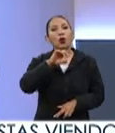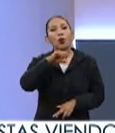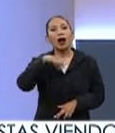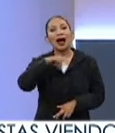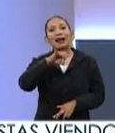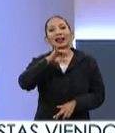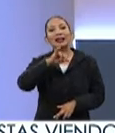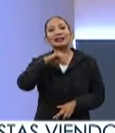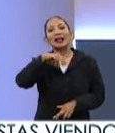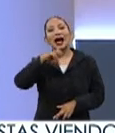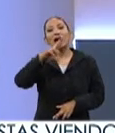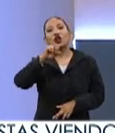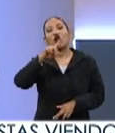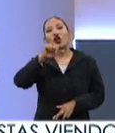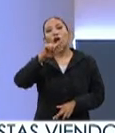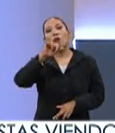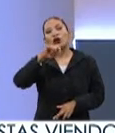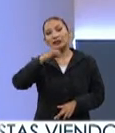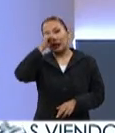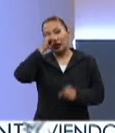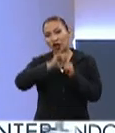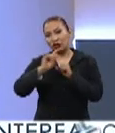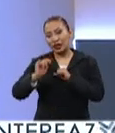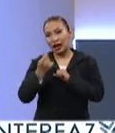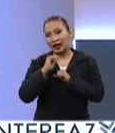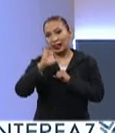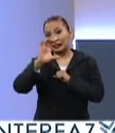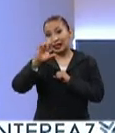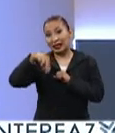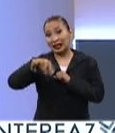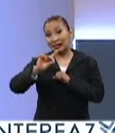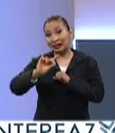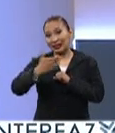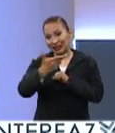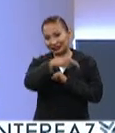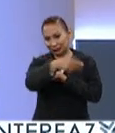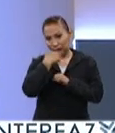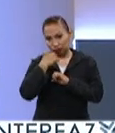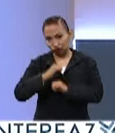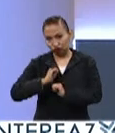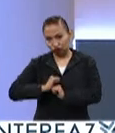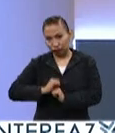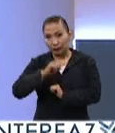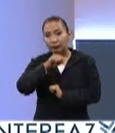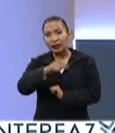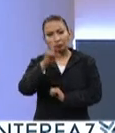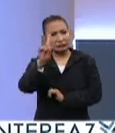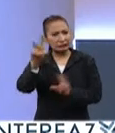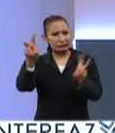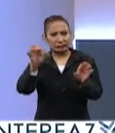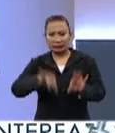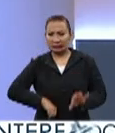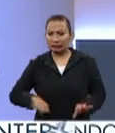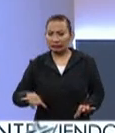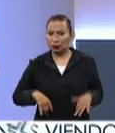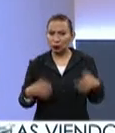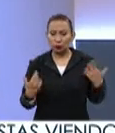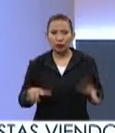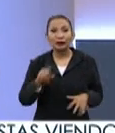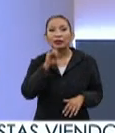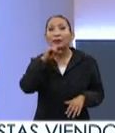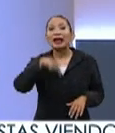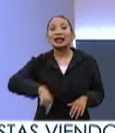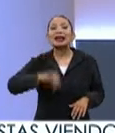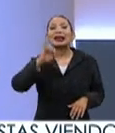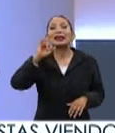Arro Lobo. Él es secretario técnico de la Comisión Nacional de Derechos Humanos. Un tema, créamelo usted, muy interesante y que